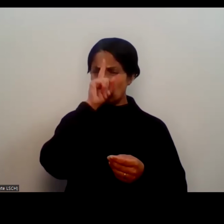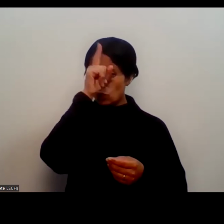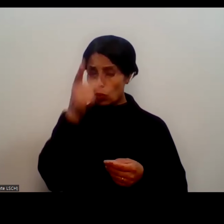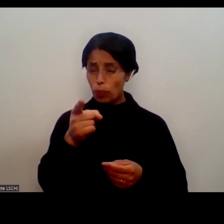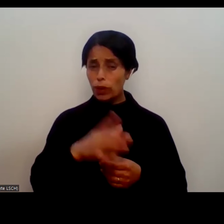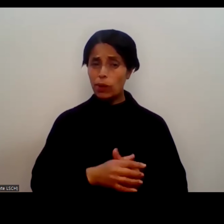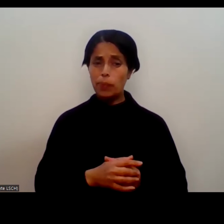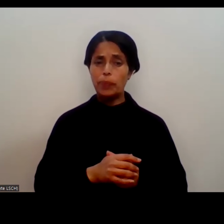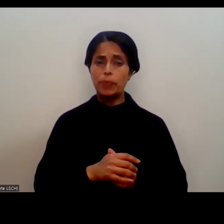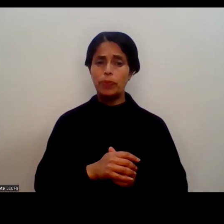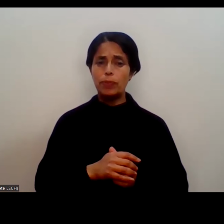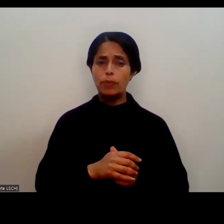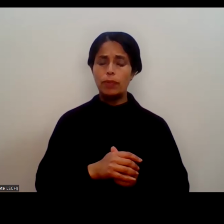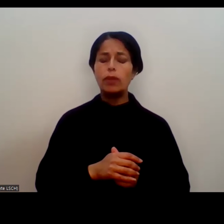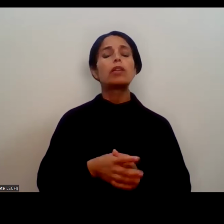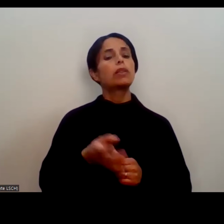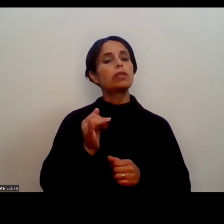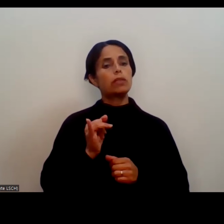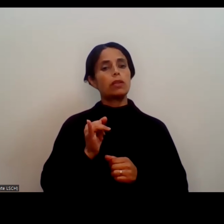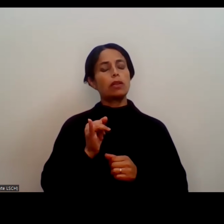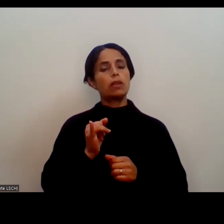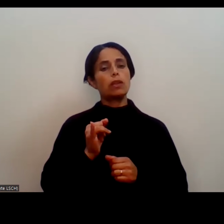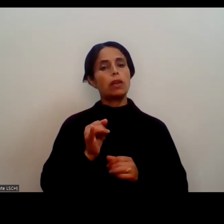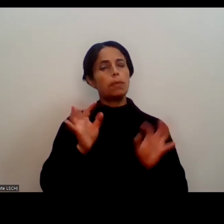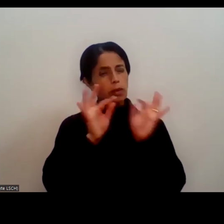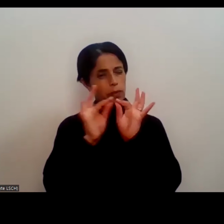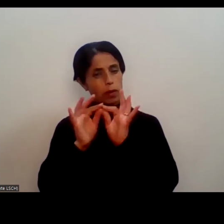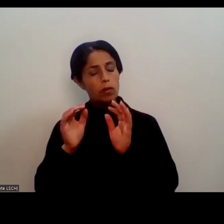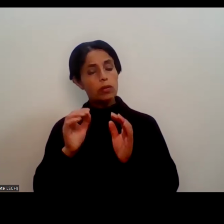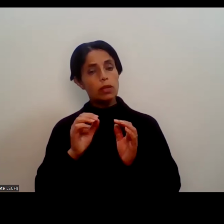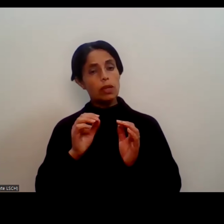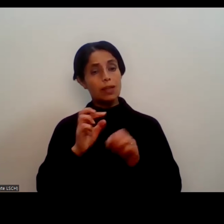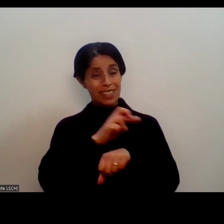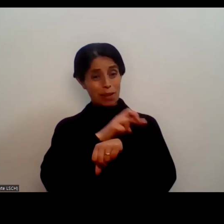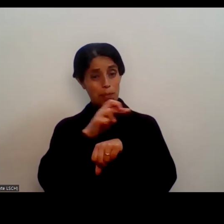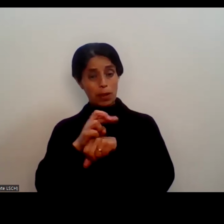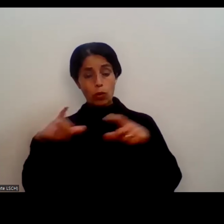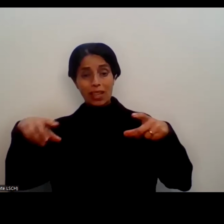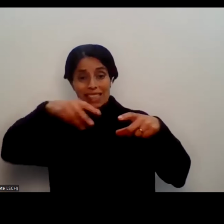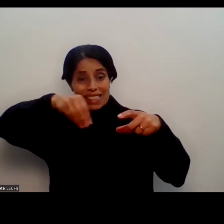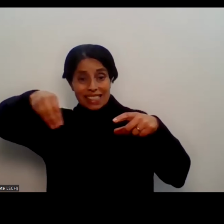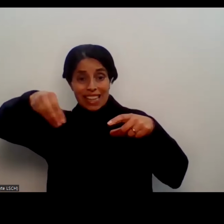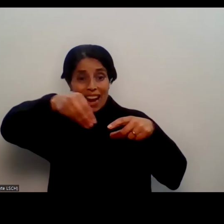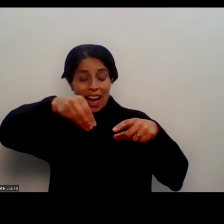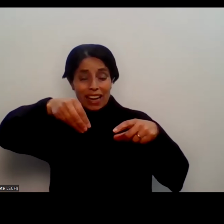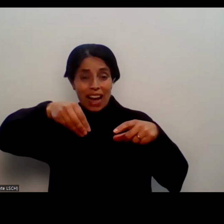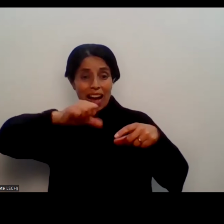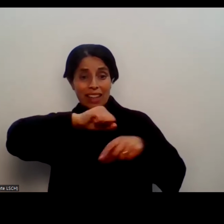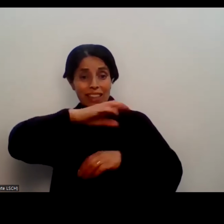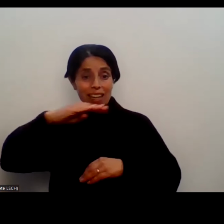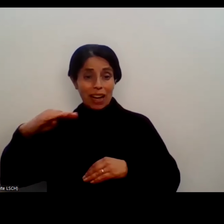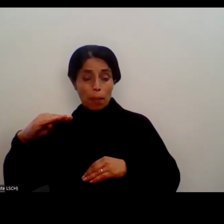común o no. consumo. Exacto. Y en el caso específico de San Pedro y del Salar de Atacama,